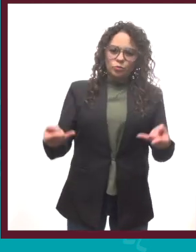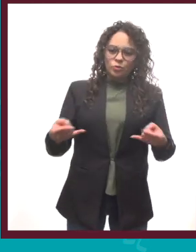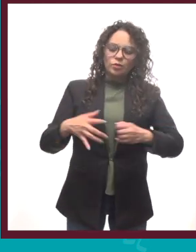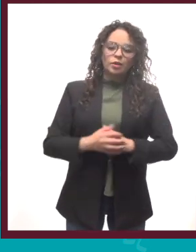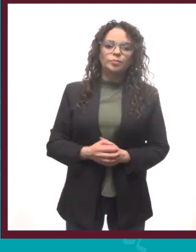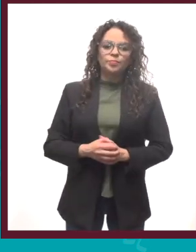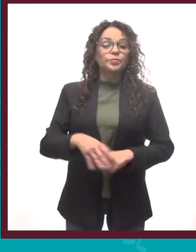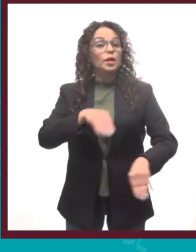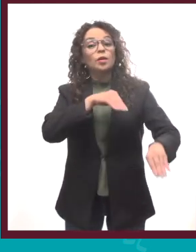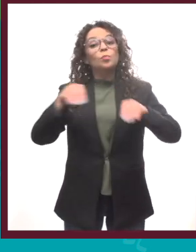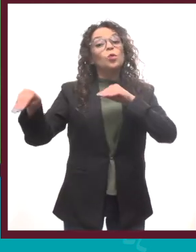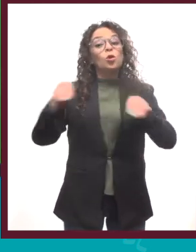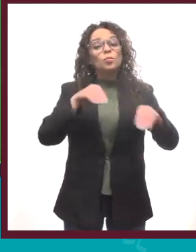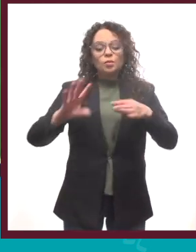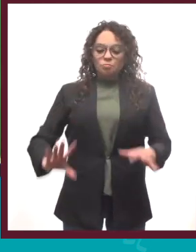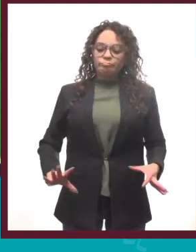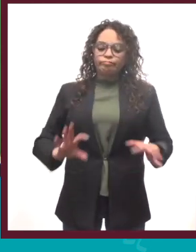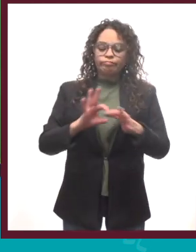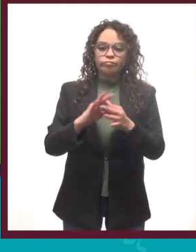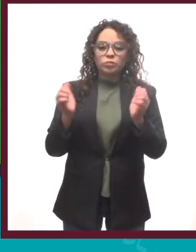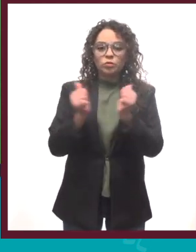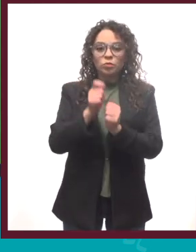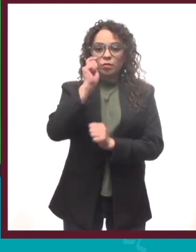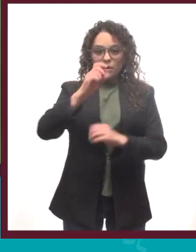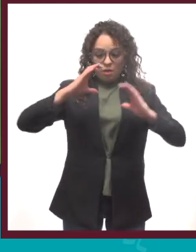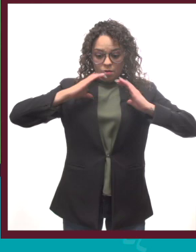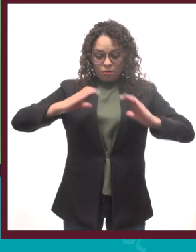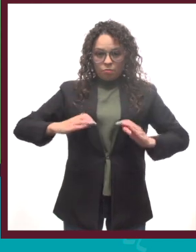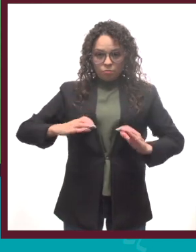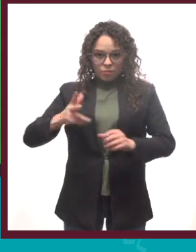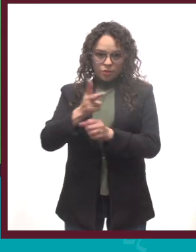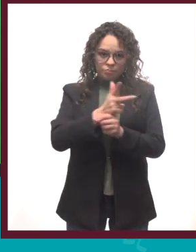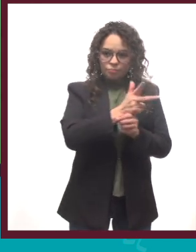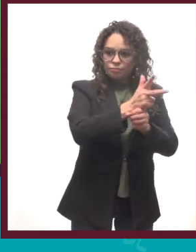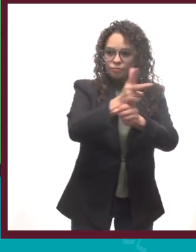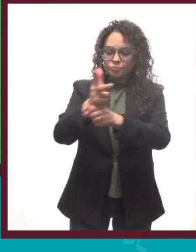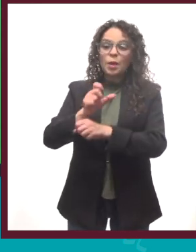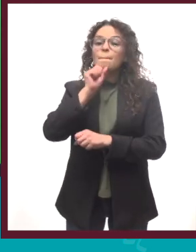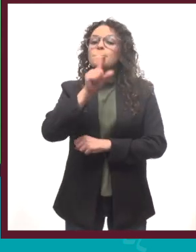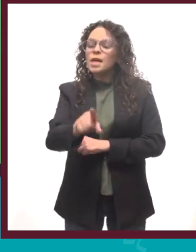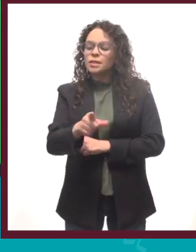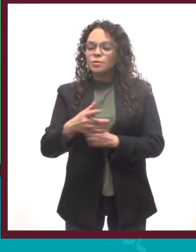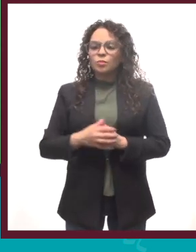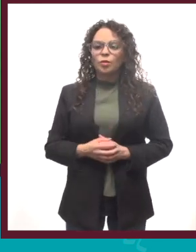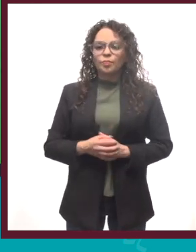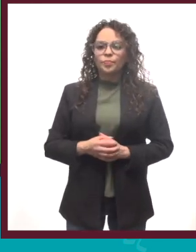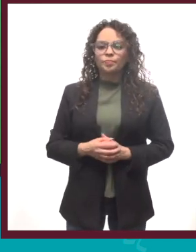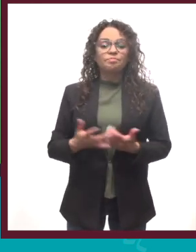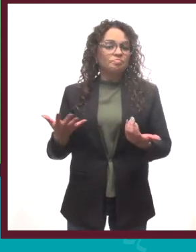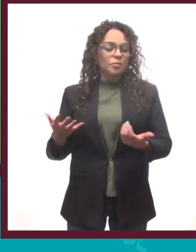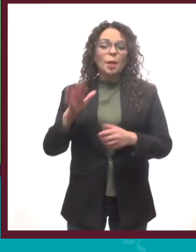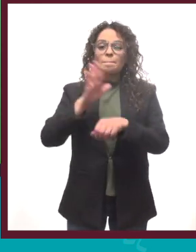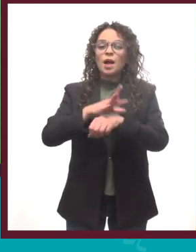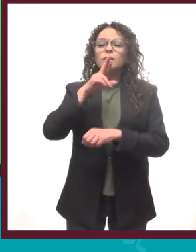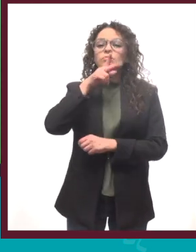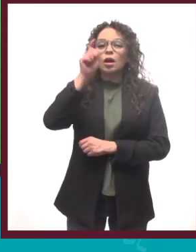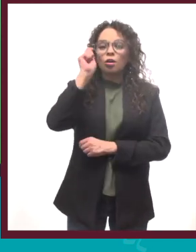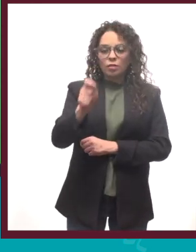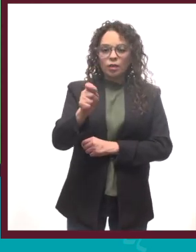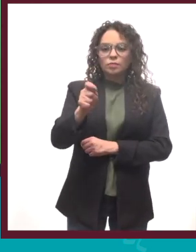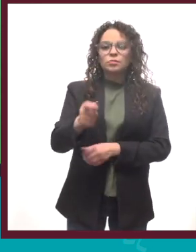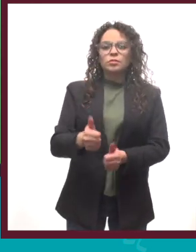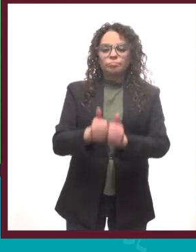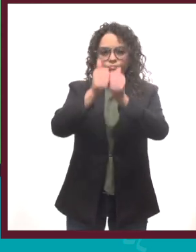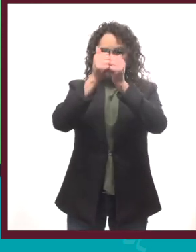historia. El movimiento está relacionado al desplazamiento físico de la cámara. Lo ideal es